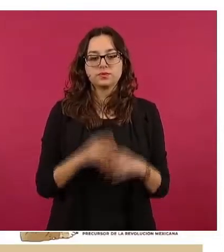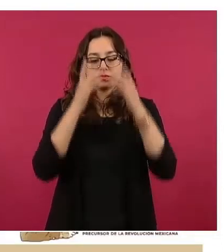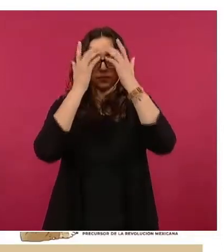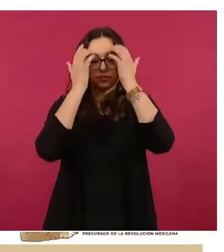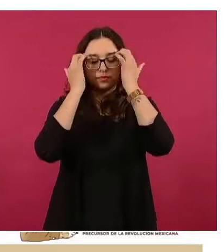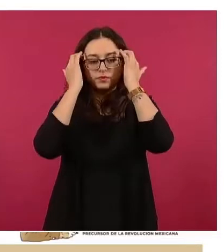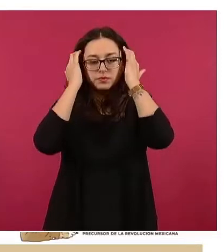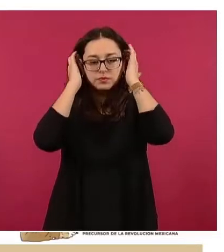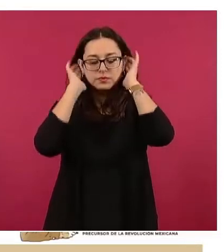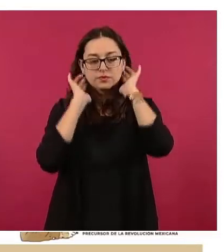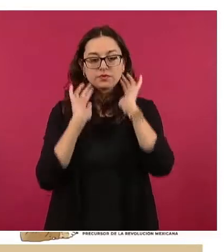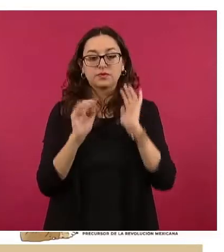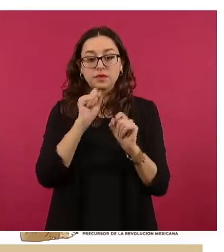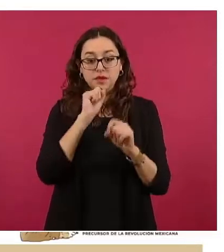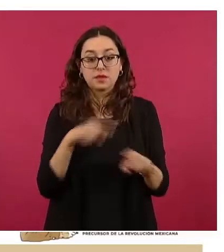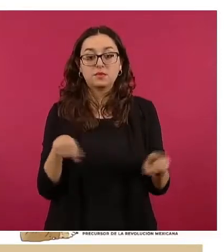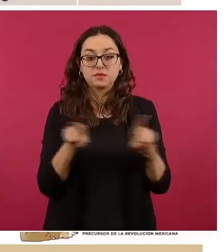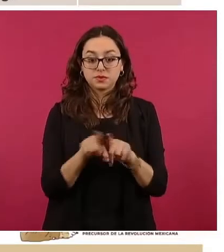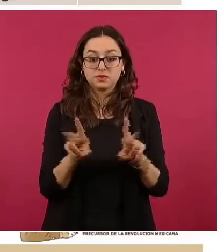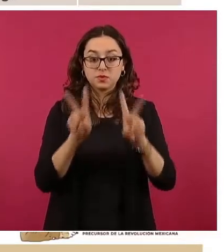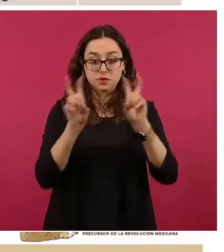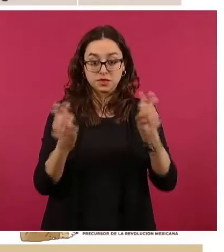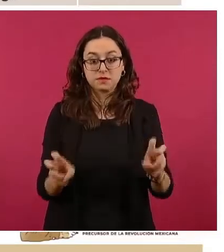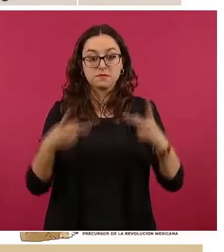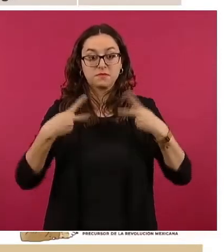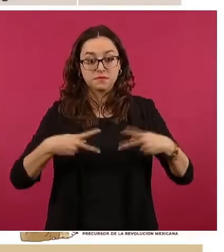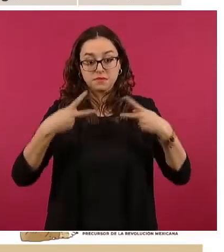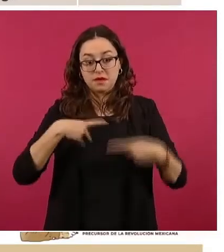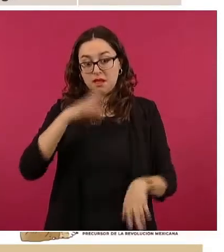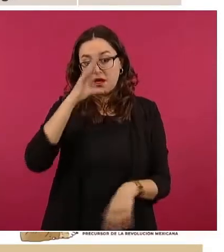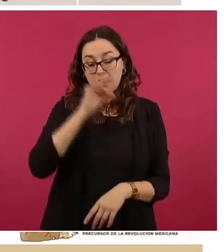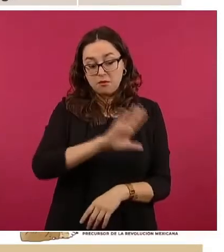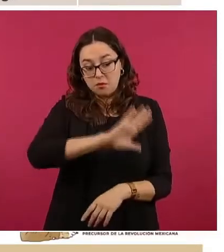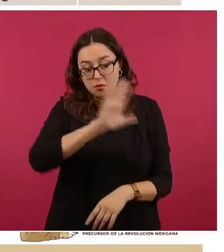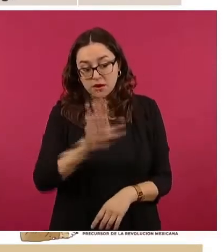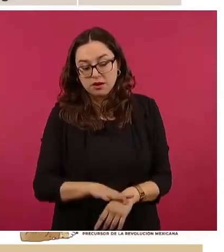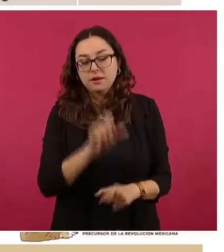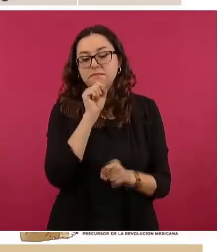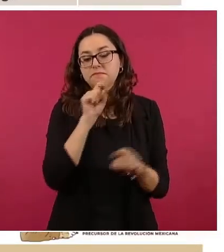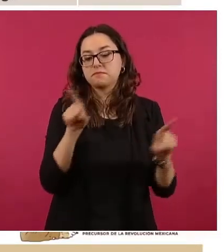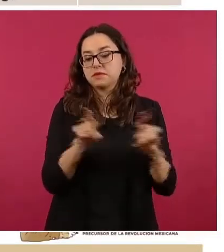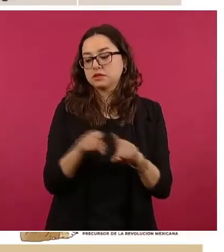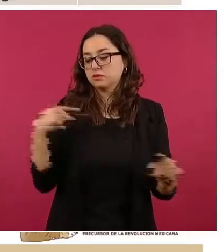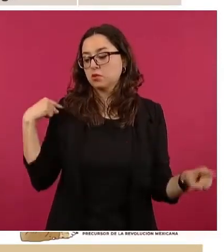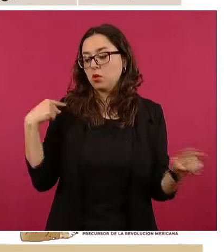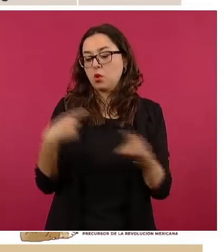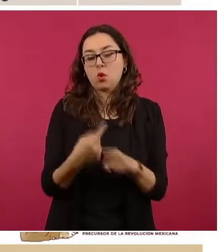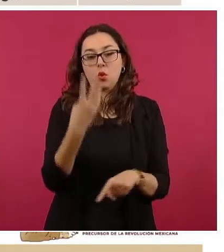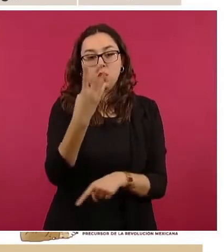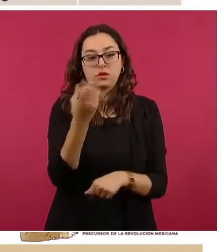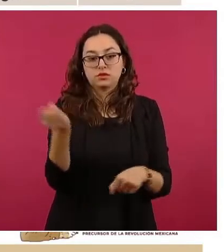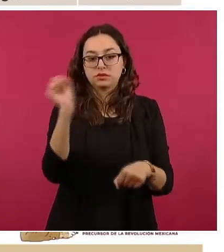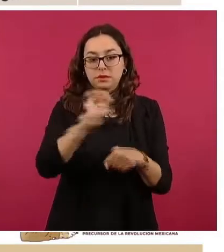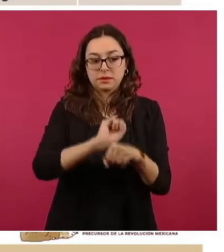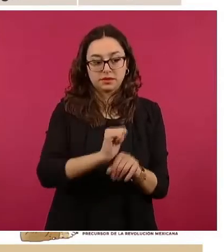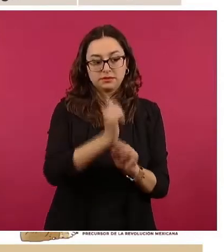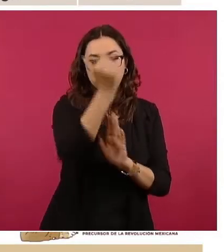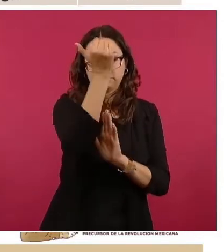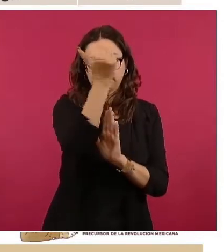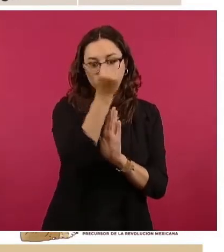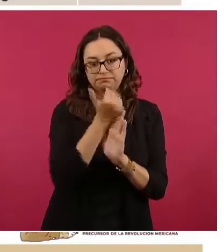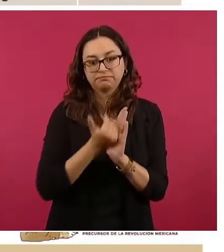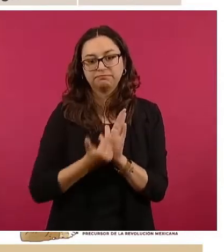mortalidad, una tendencia claramente de reducción en las últimas 4 semanas. Recuerden que generalmente la mortalidad empieza a